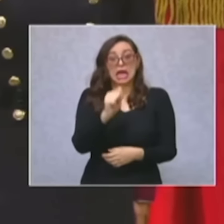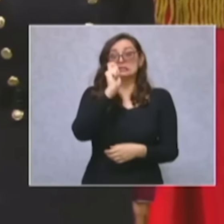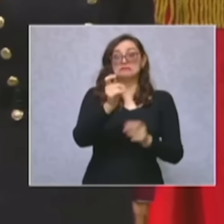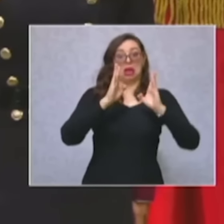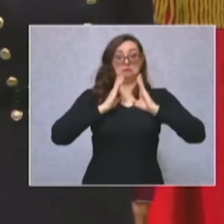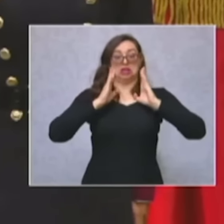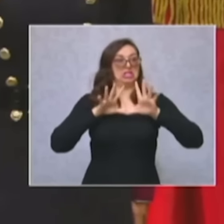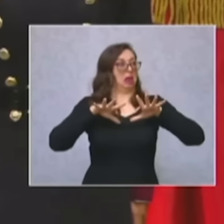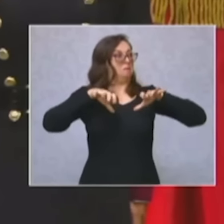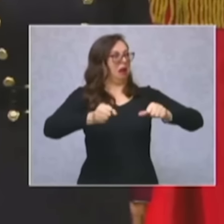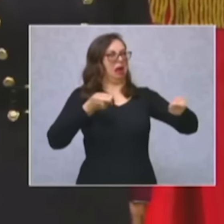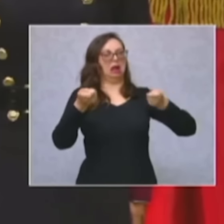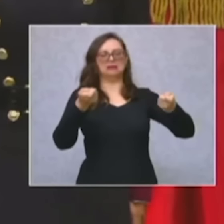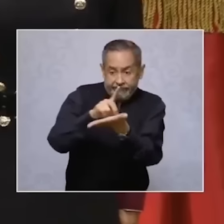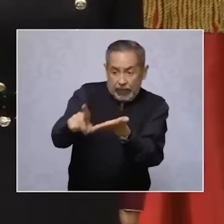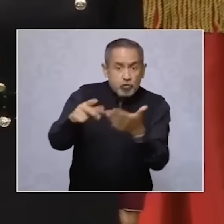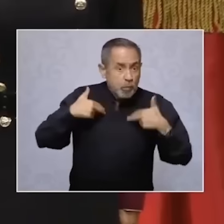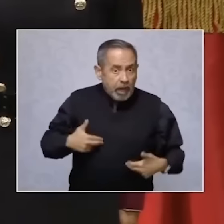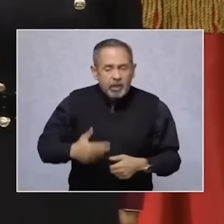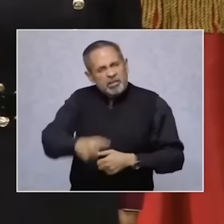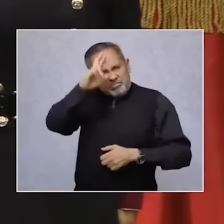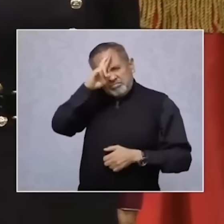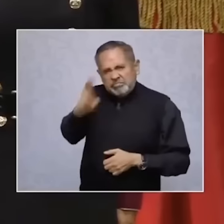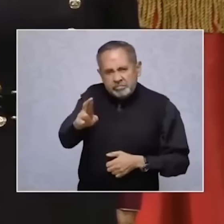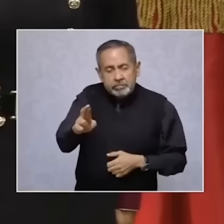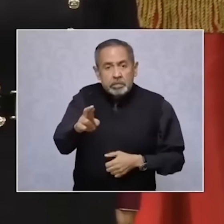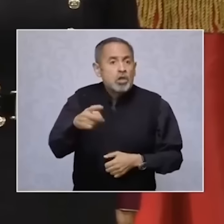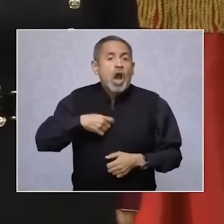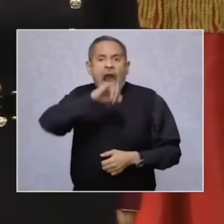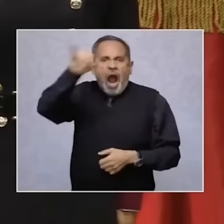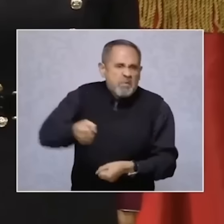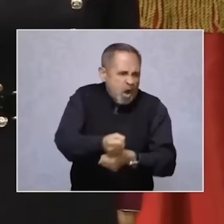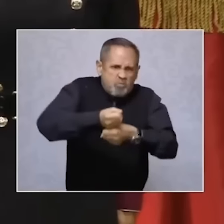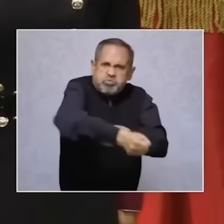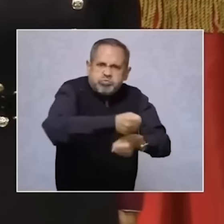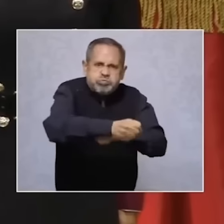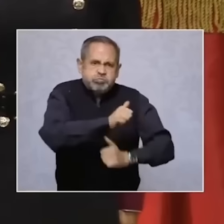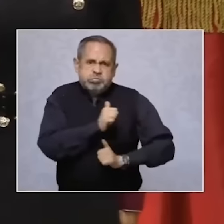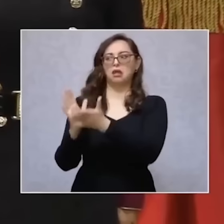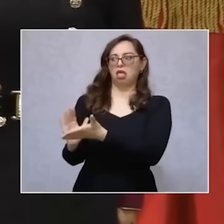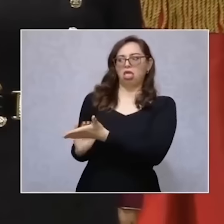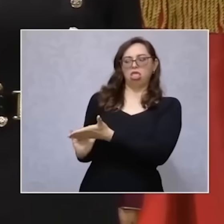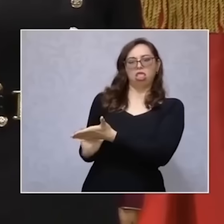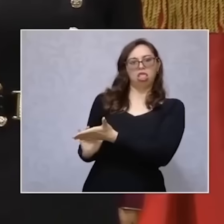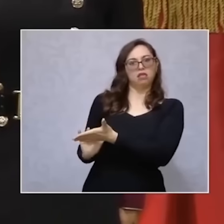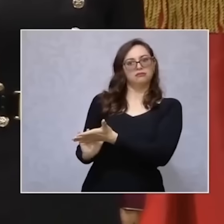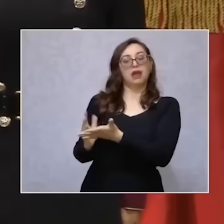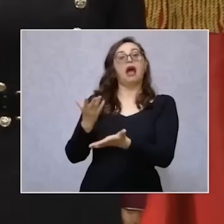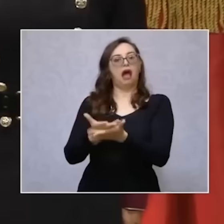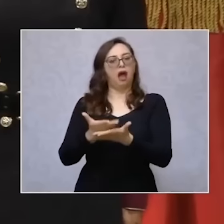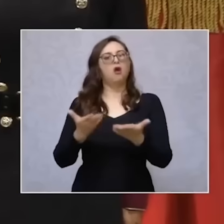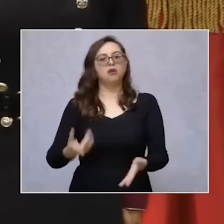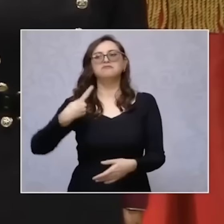está totalmente equivocado. Y nunca usaremos la fuerza del Estado para reprimir al pueblo. También pidió ser